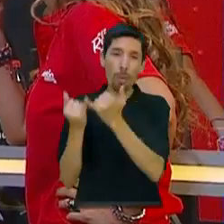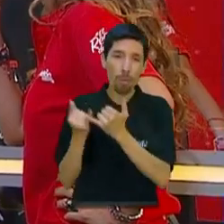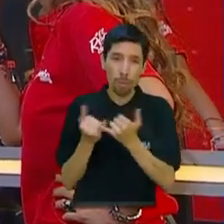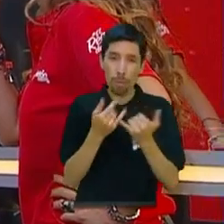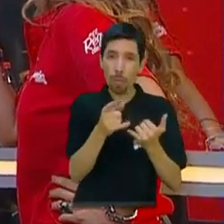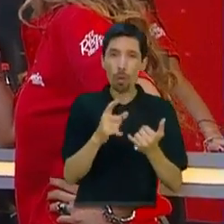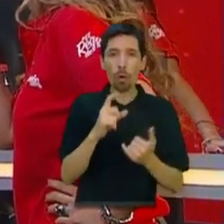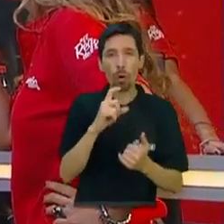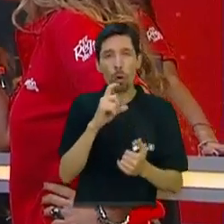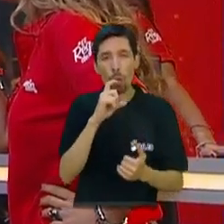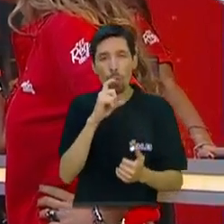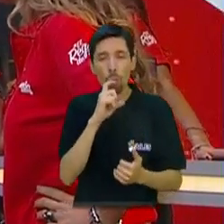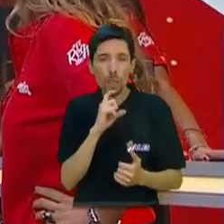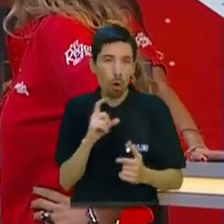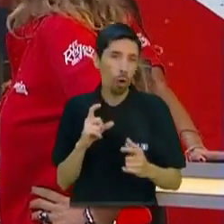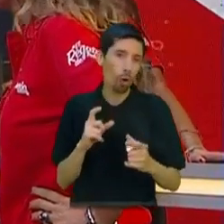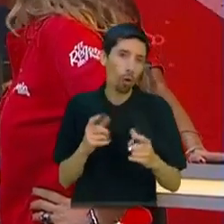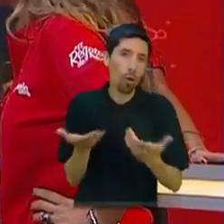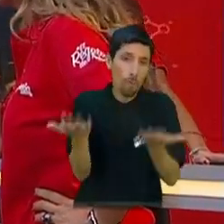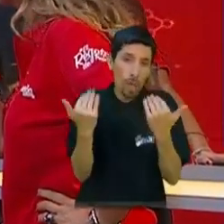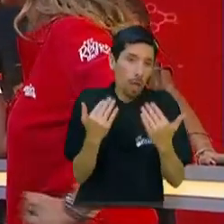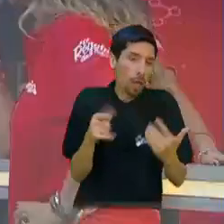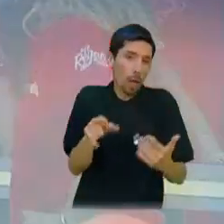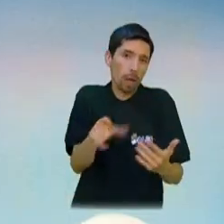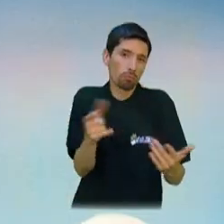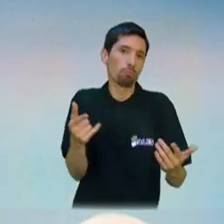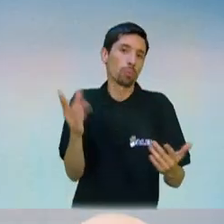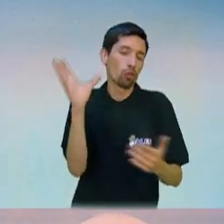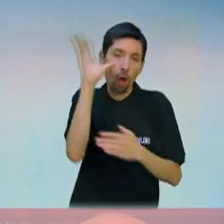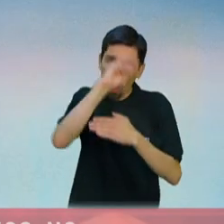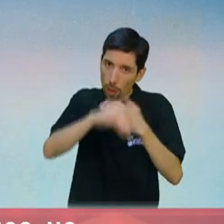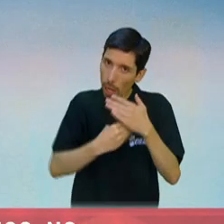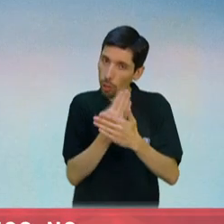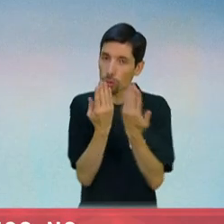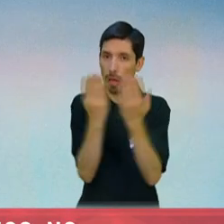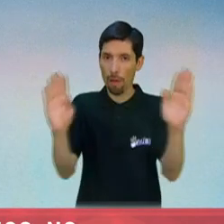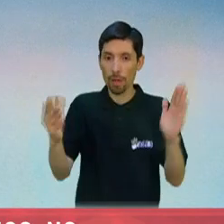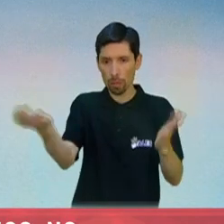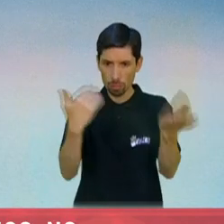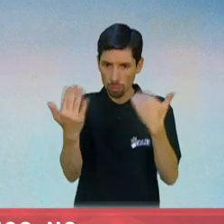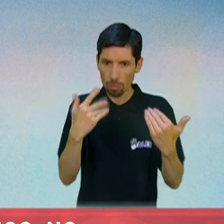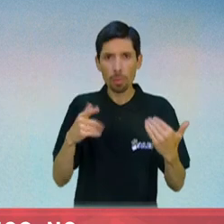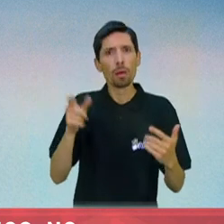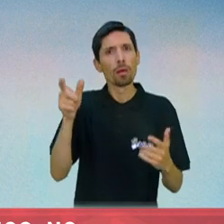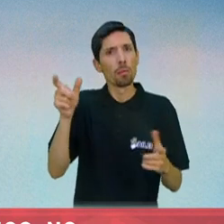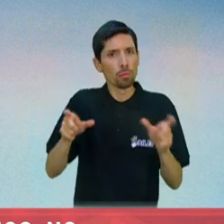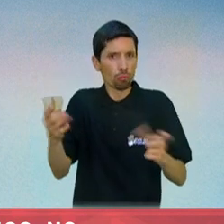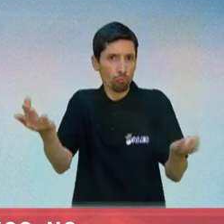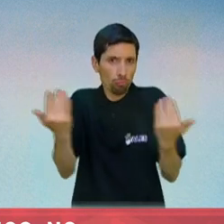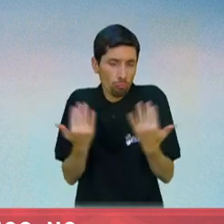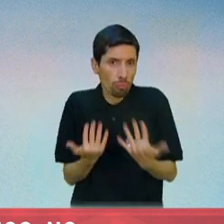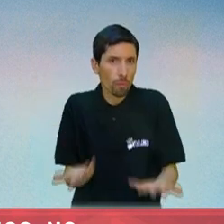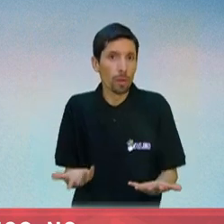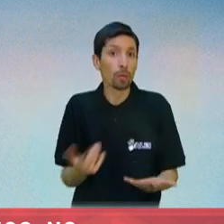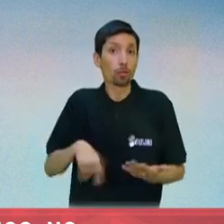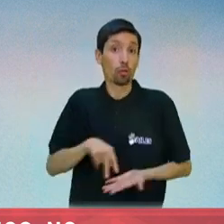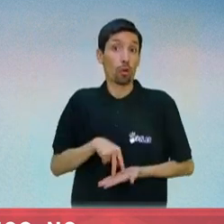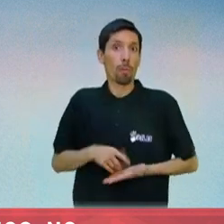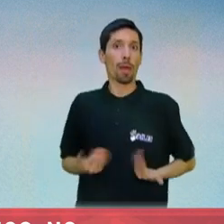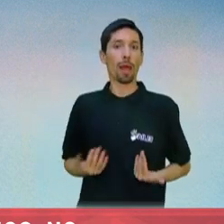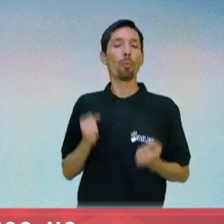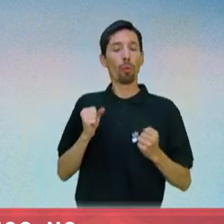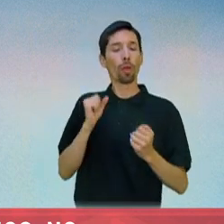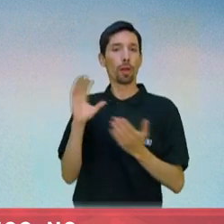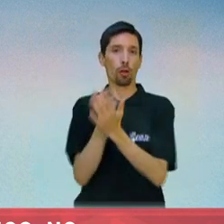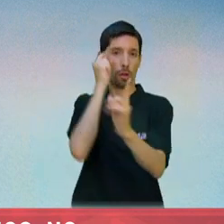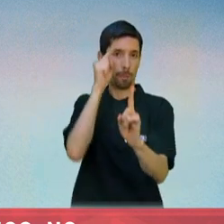se acerquen. Tenemos las puertas abiertas durante toda la noche. Así que estamos con todo el entusiasmo del mundo a que vengan y los esperamos para que podamos cumplir nuestra meta. Oye,